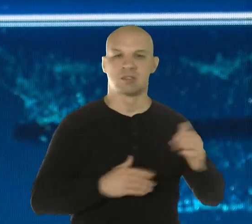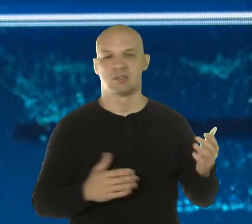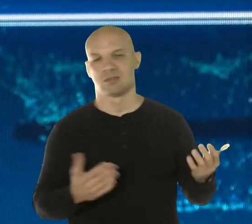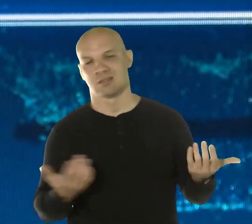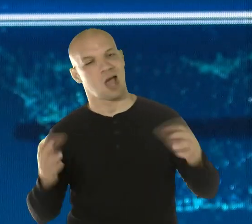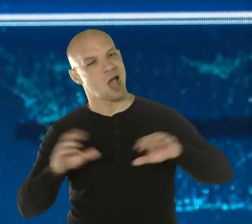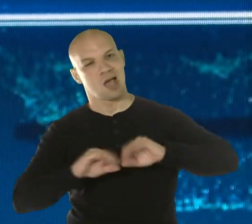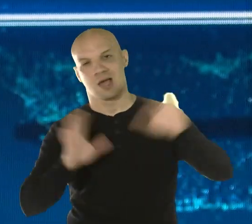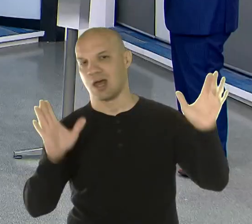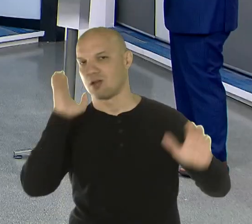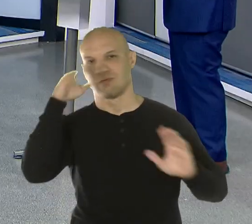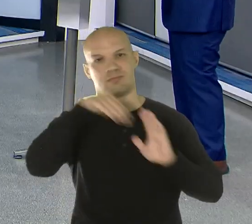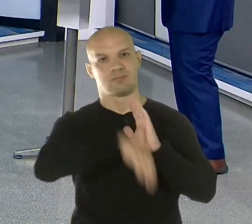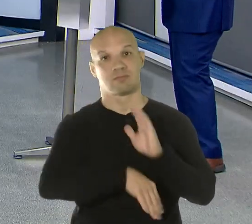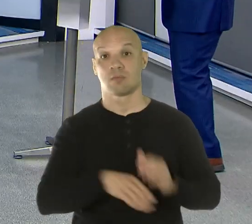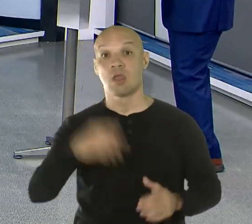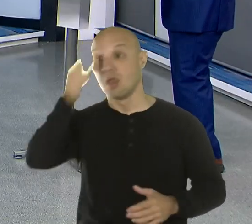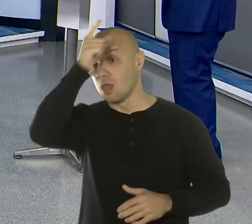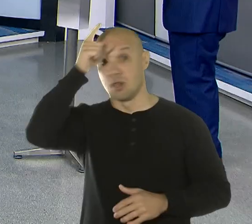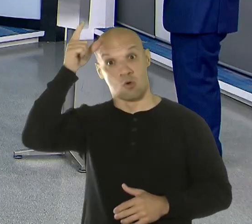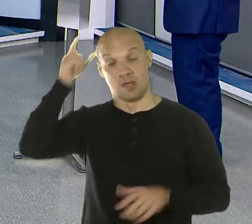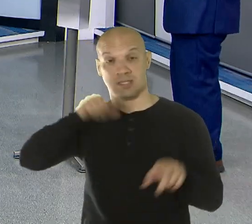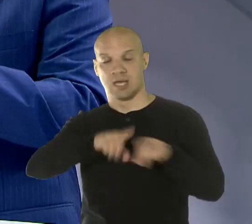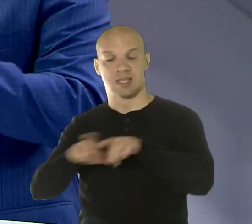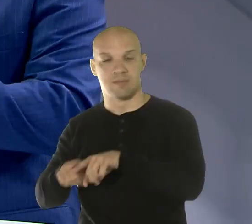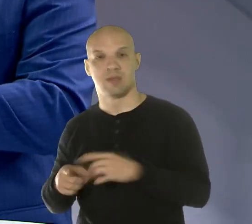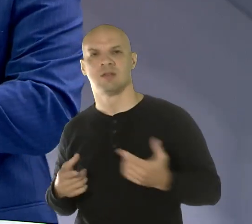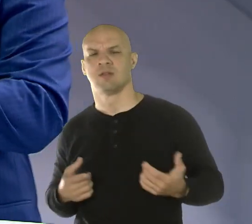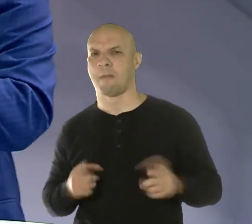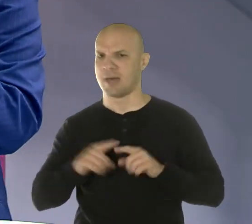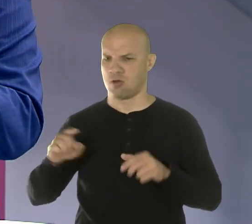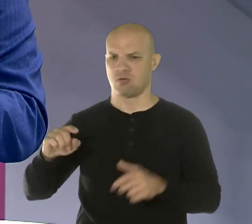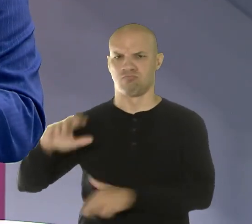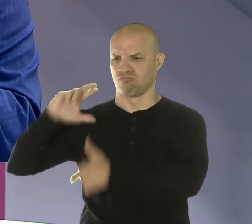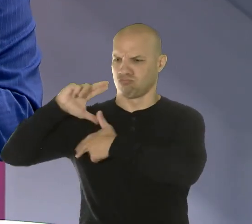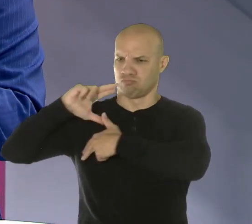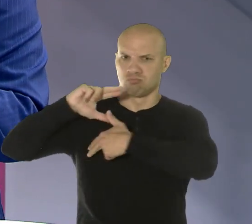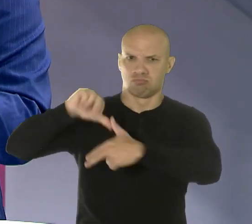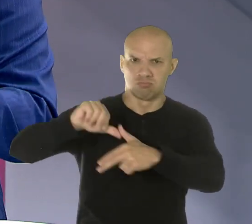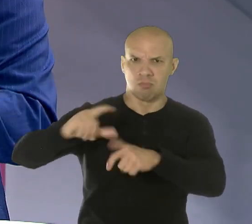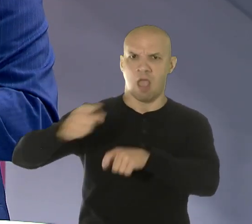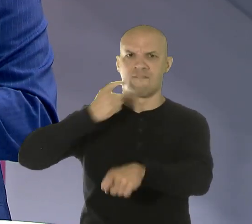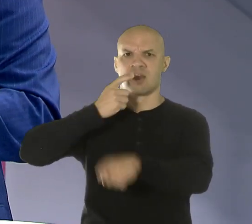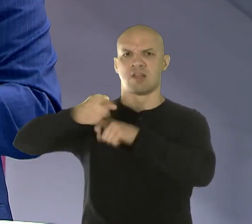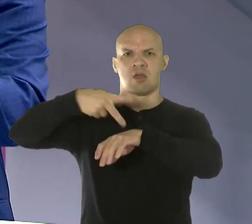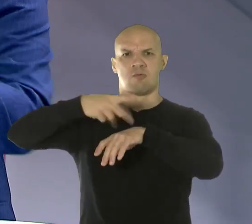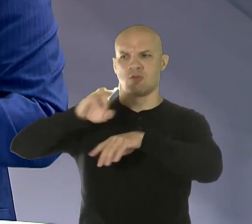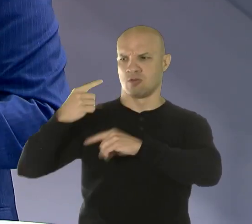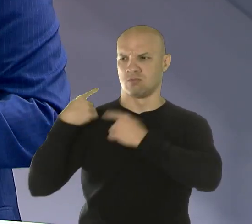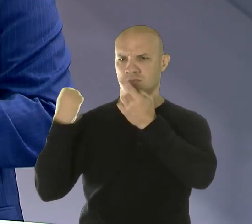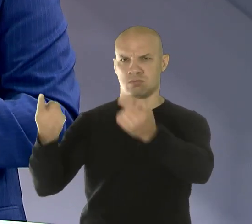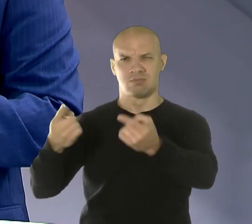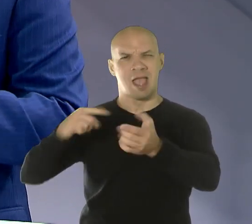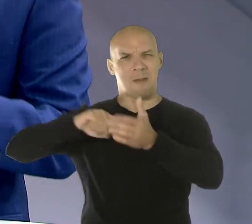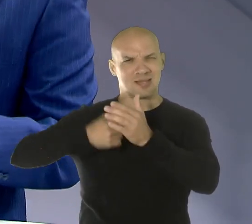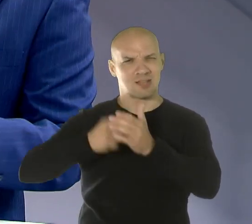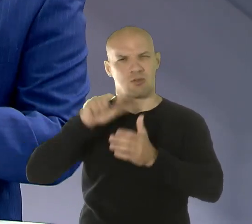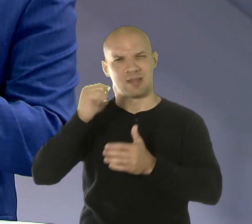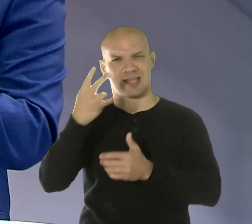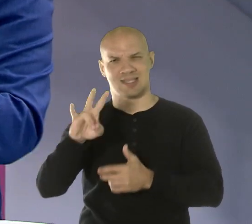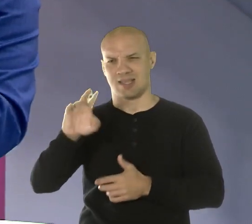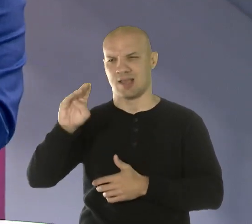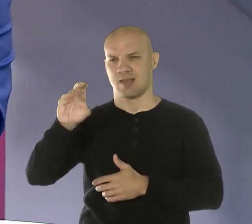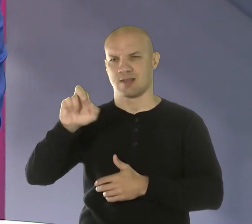mata. Lo dice que es costero. Entonces la pregunta sería si los fenómenos atmosféricos que han afectado a Puerto Rico en los últimos años, de María hacia acá, y